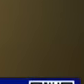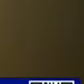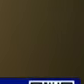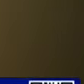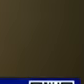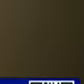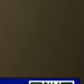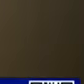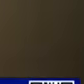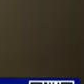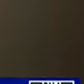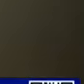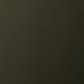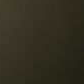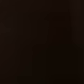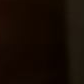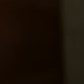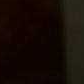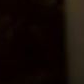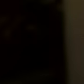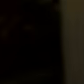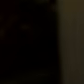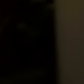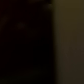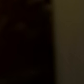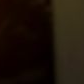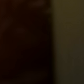En instantes, en Al Día.